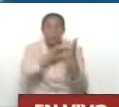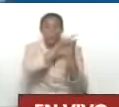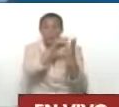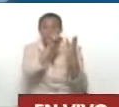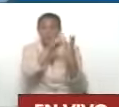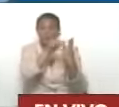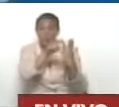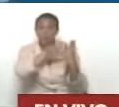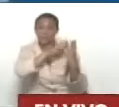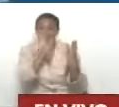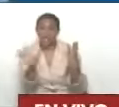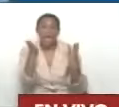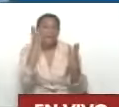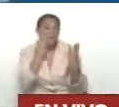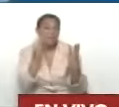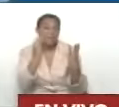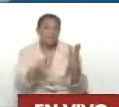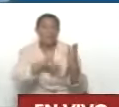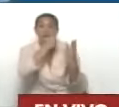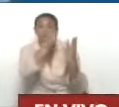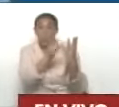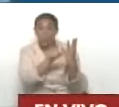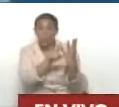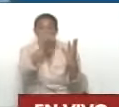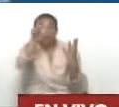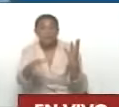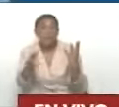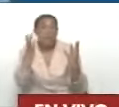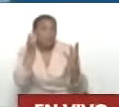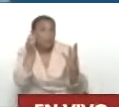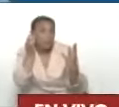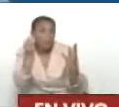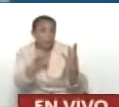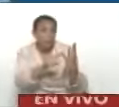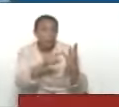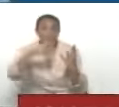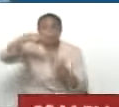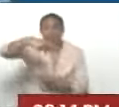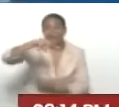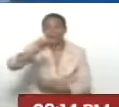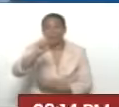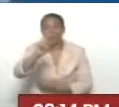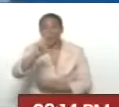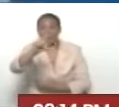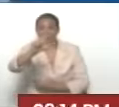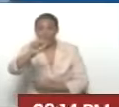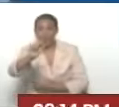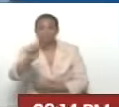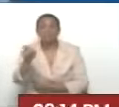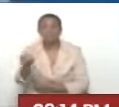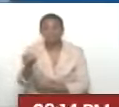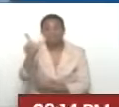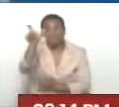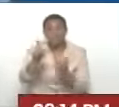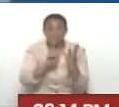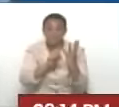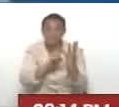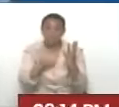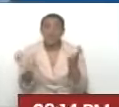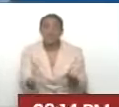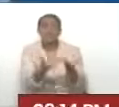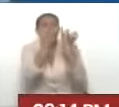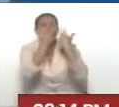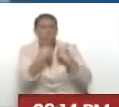conocer la experiencia de otra muchacha, de Carla. Carla,